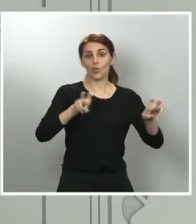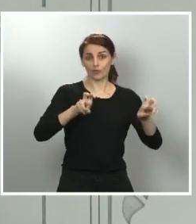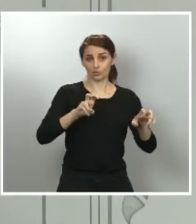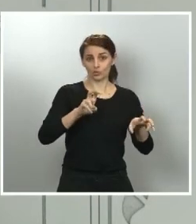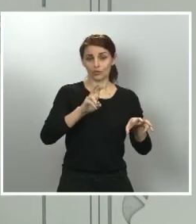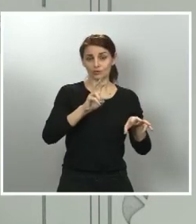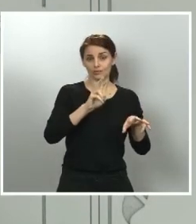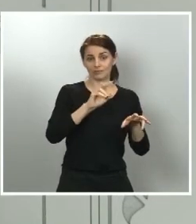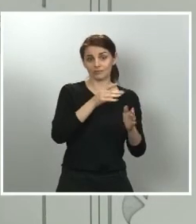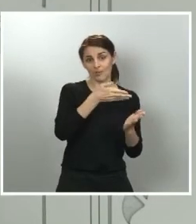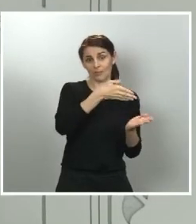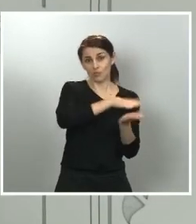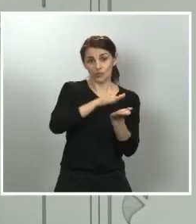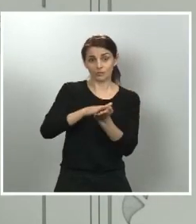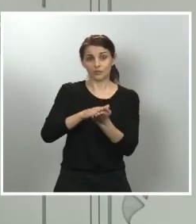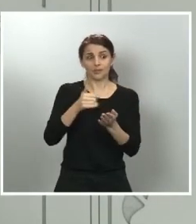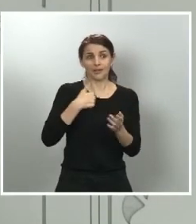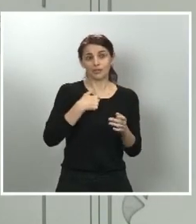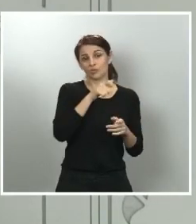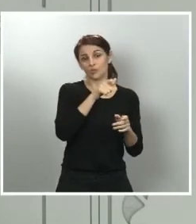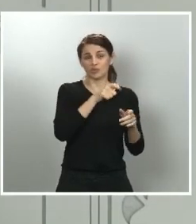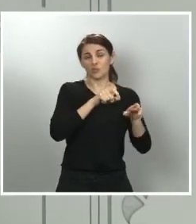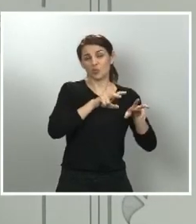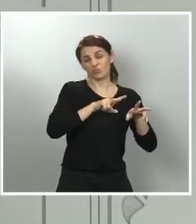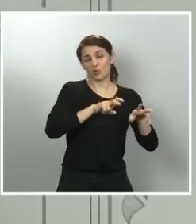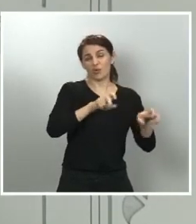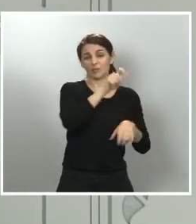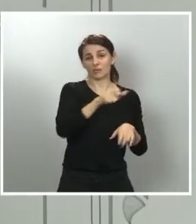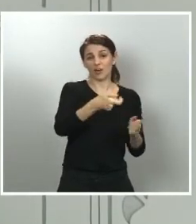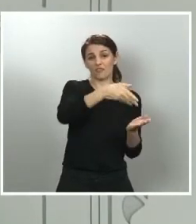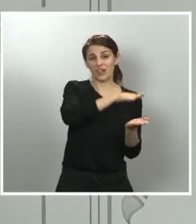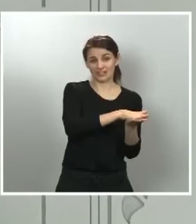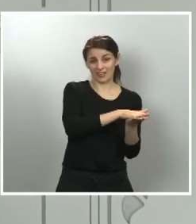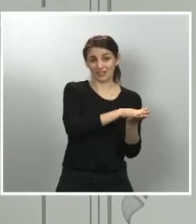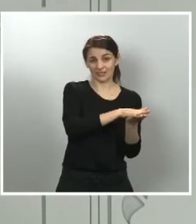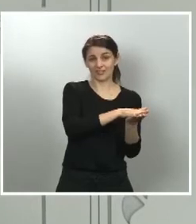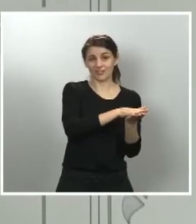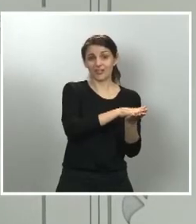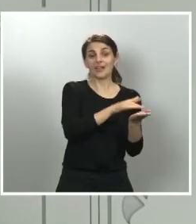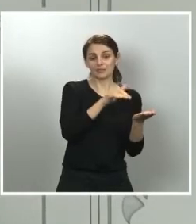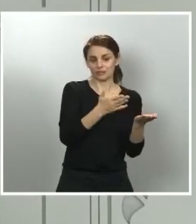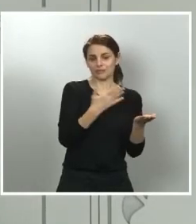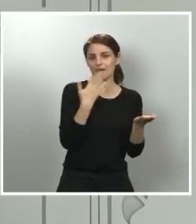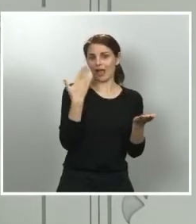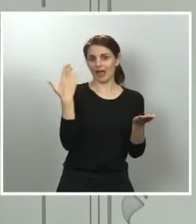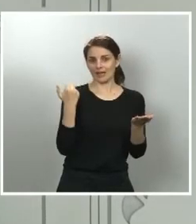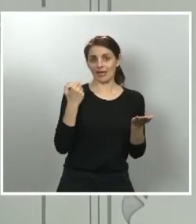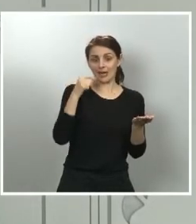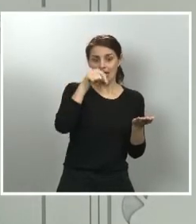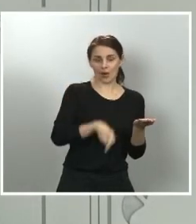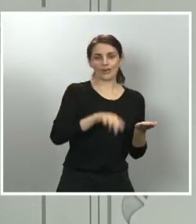columna de nuevos fallecidos y que por lo tanto la cifra de nuevos fallecidos de ayer a hoy es de 325